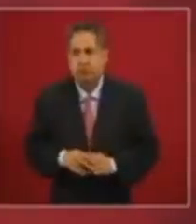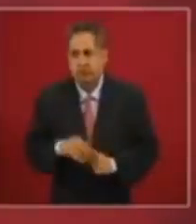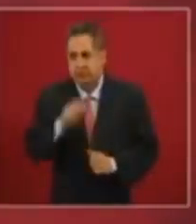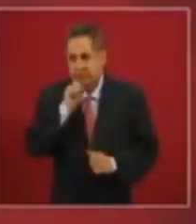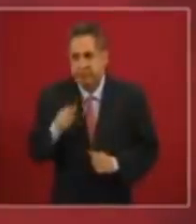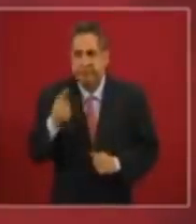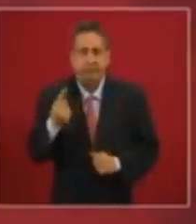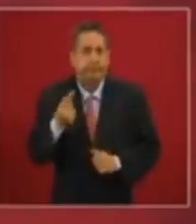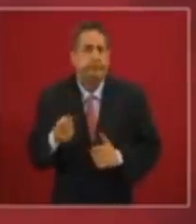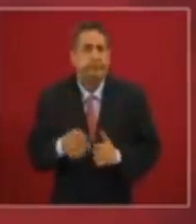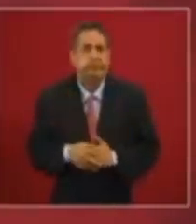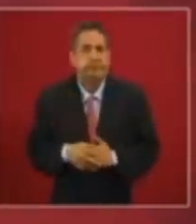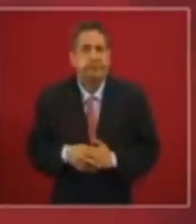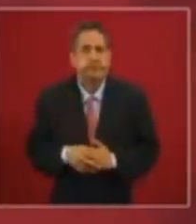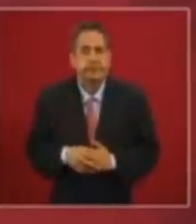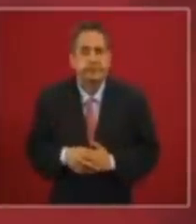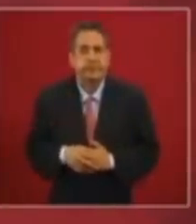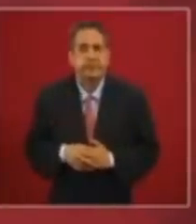y que